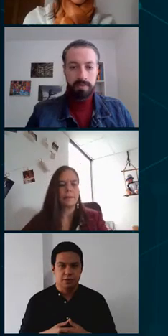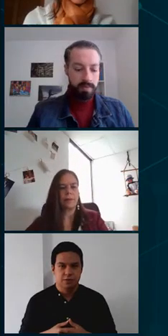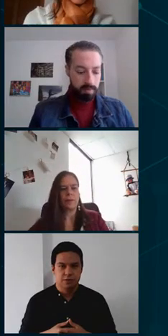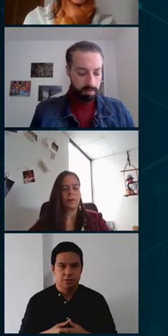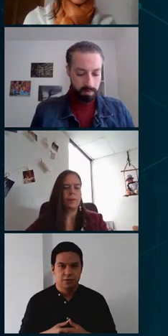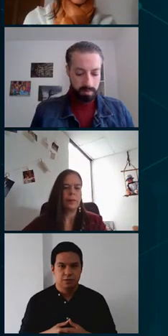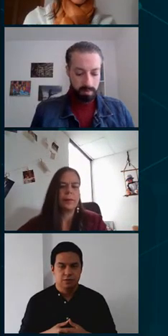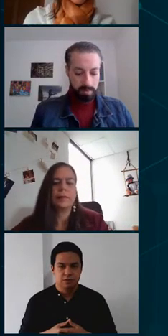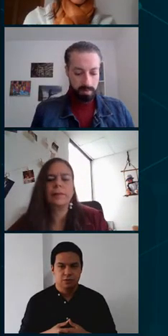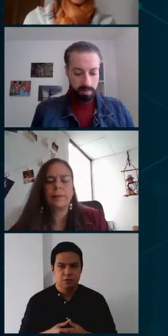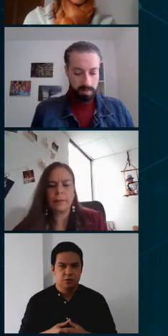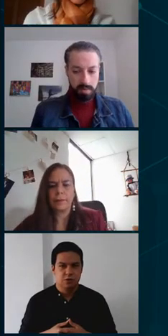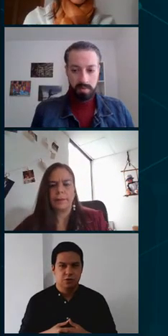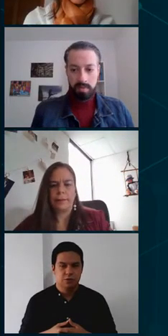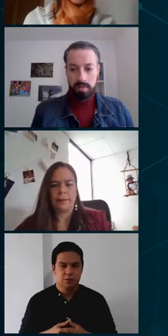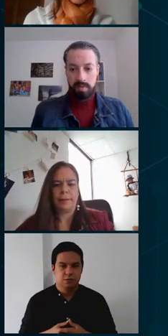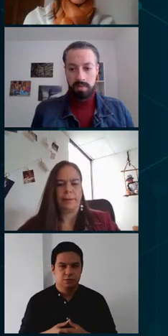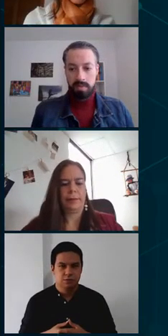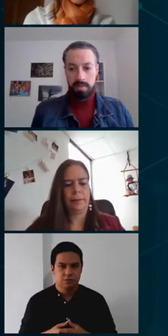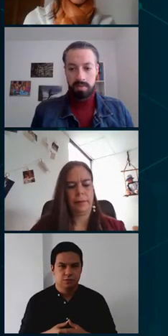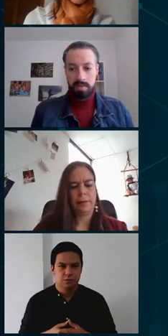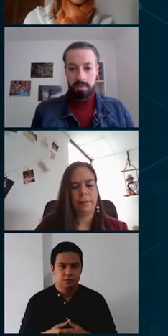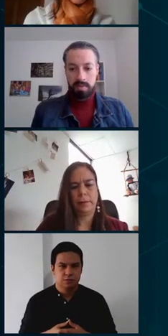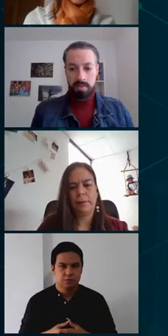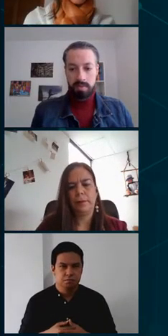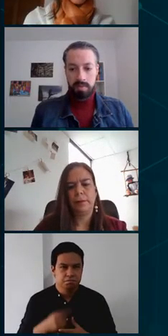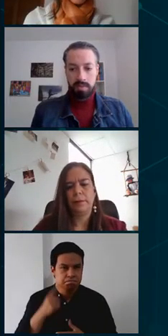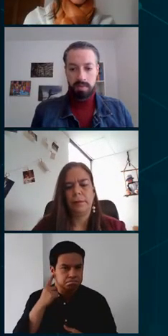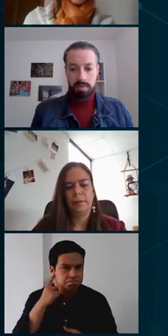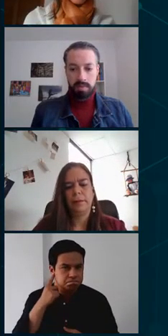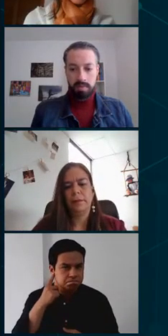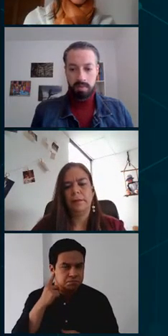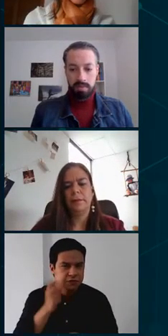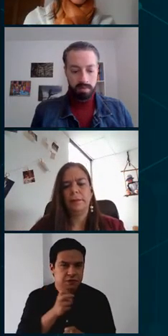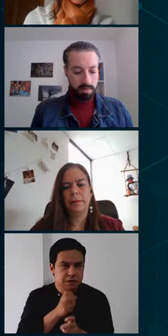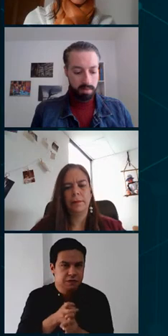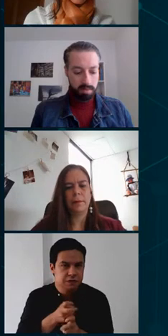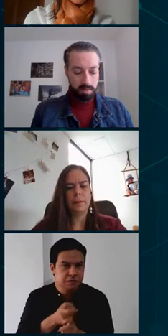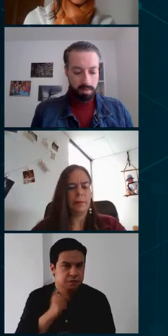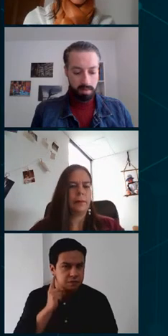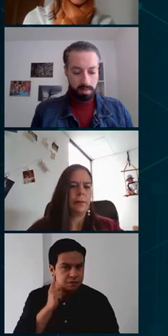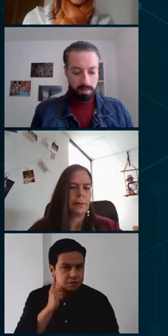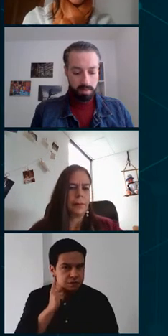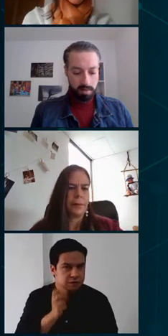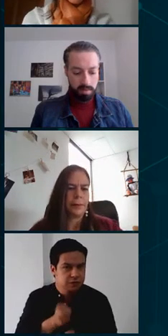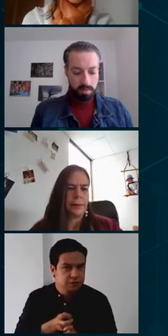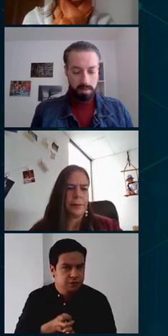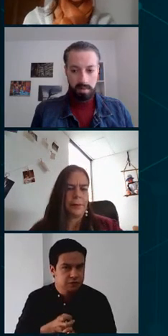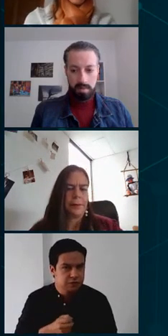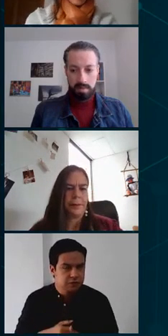hacer tangible y físico esto para poderlo probar con nuestros humanos.